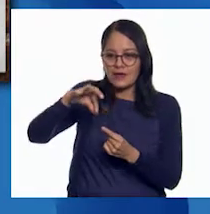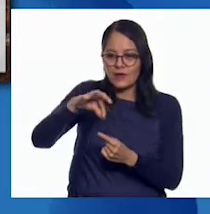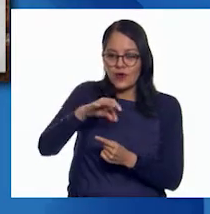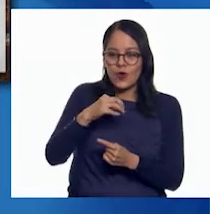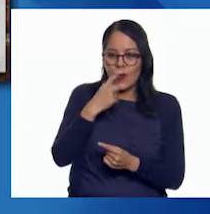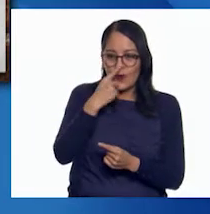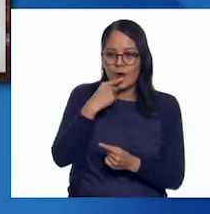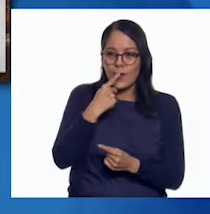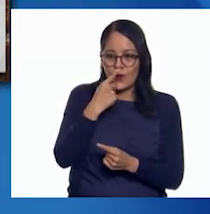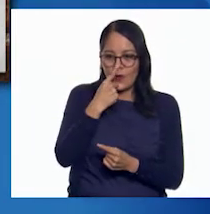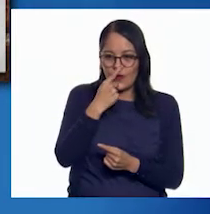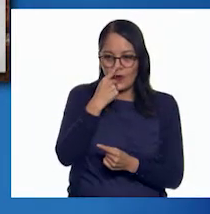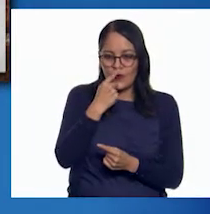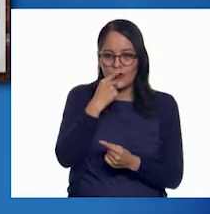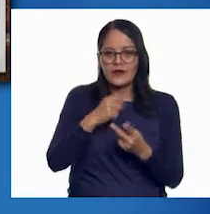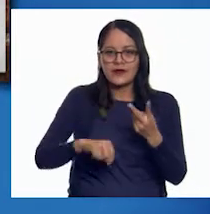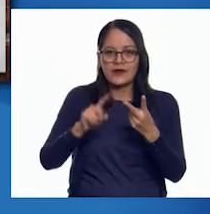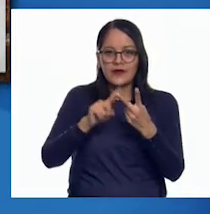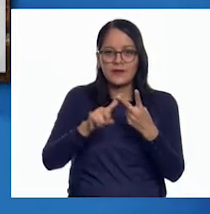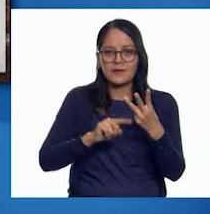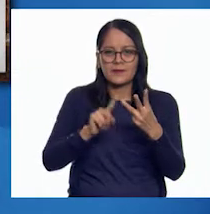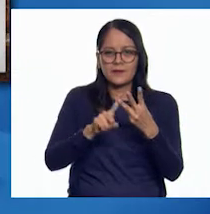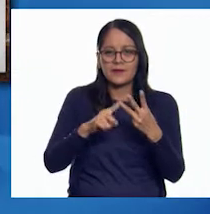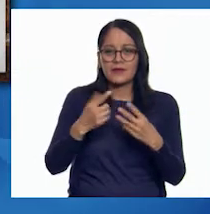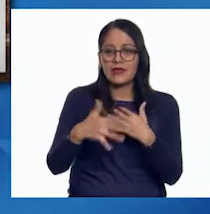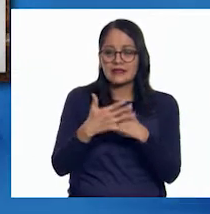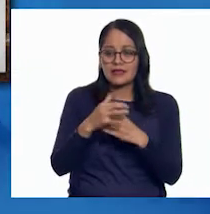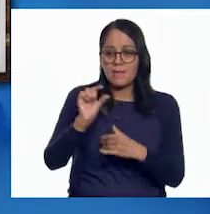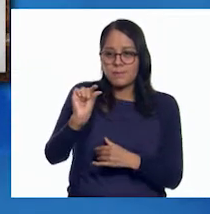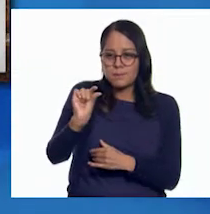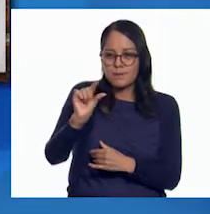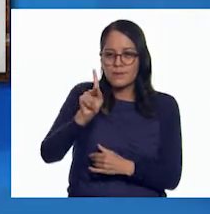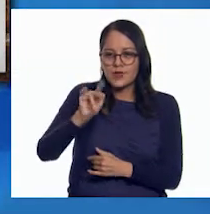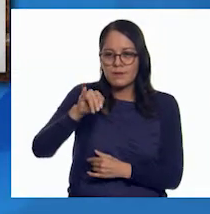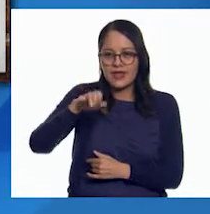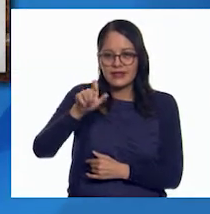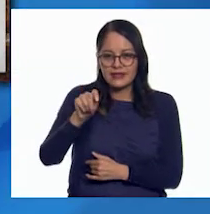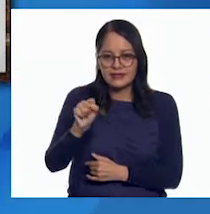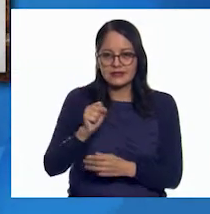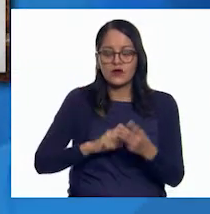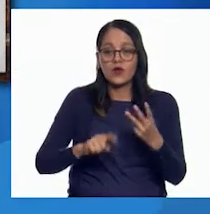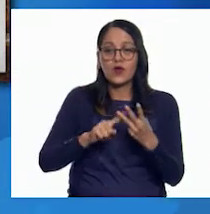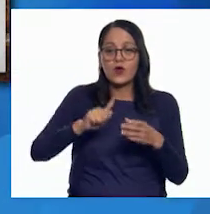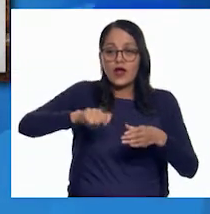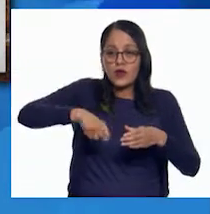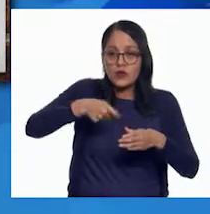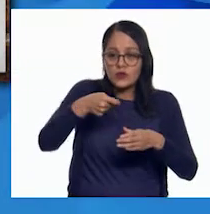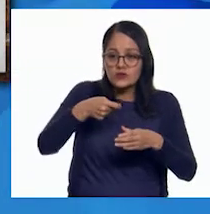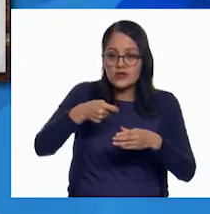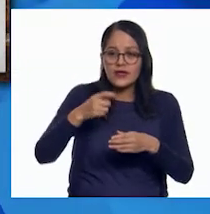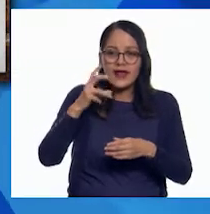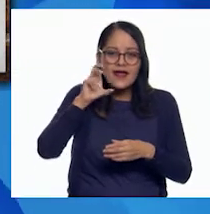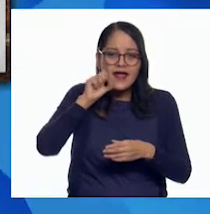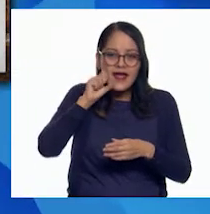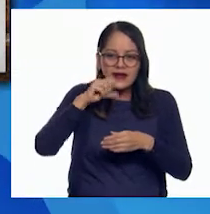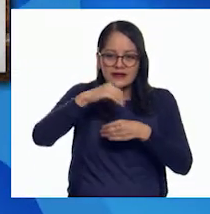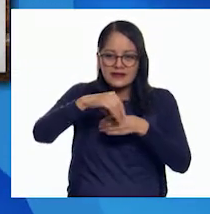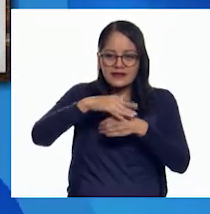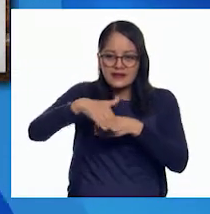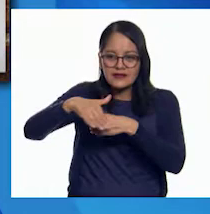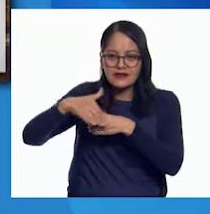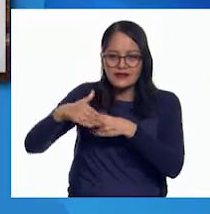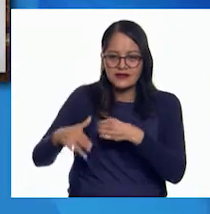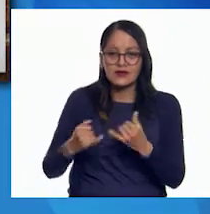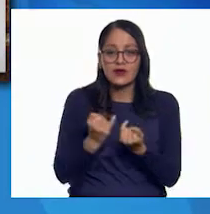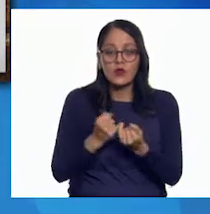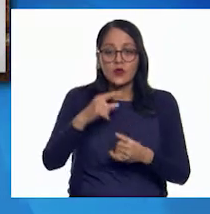pimientas gordas, una cucharada de ralladura de naranja, una bolsita de té de manzanilla, una taza con agua hirviendo y 10